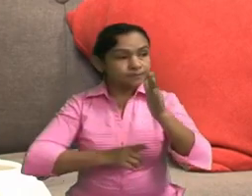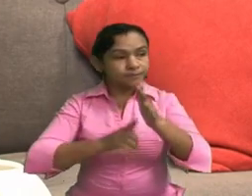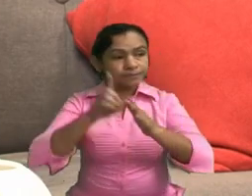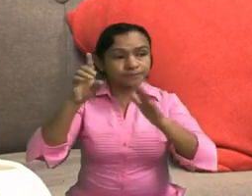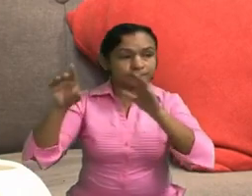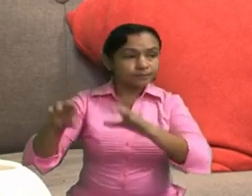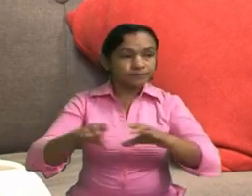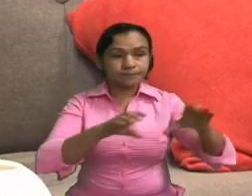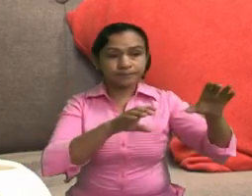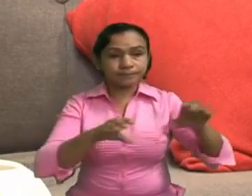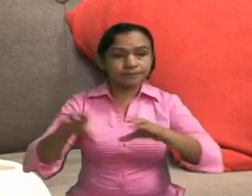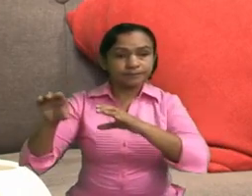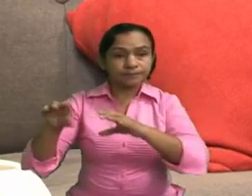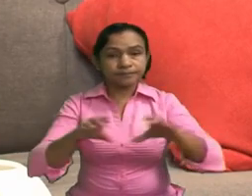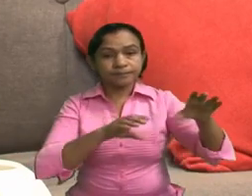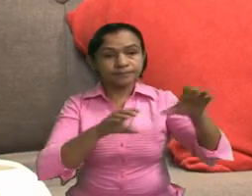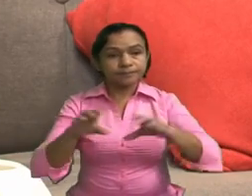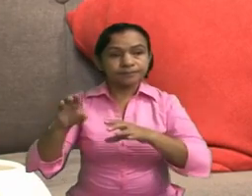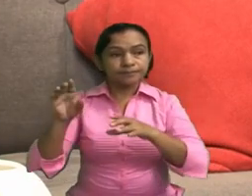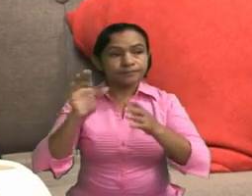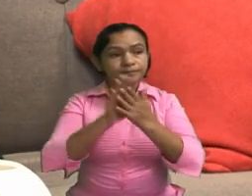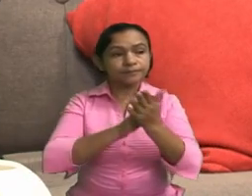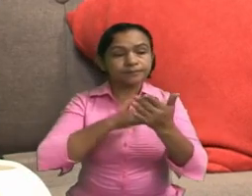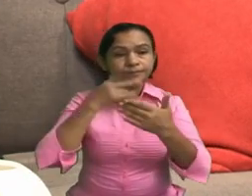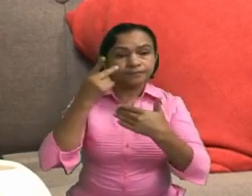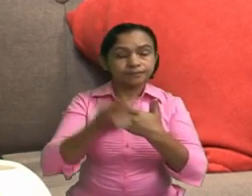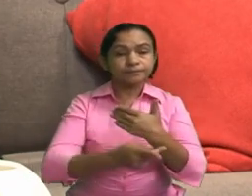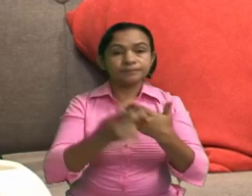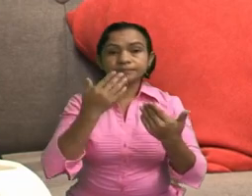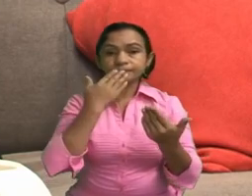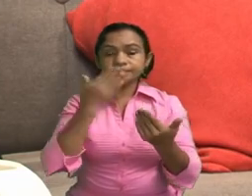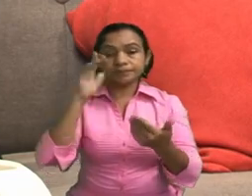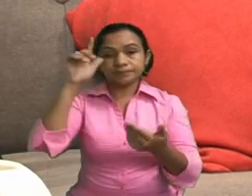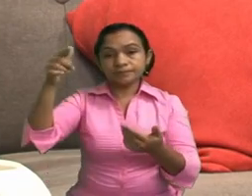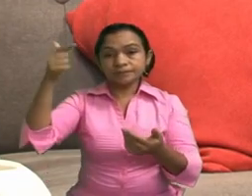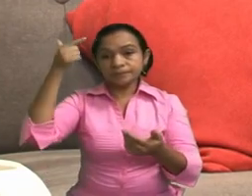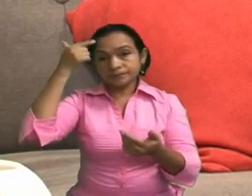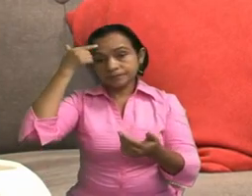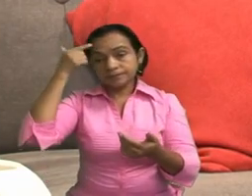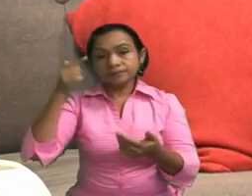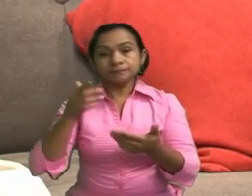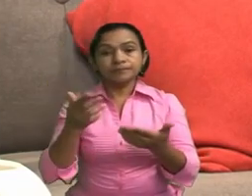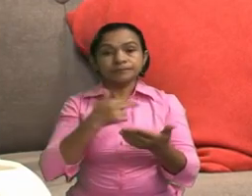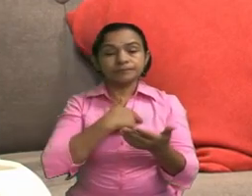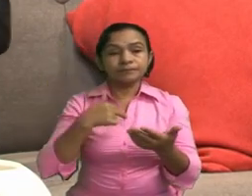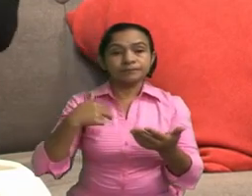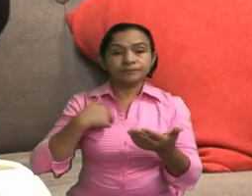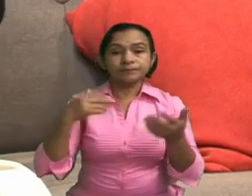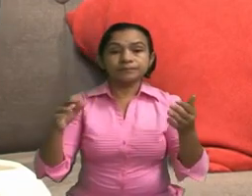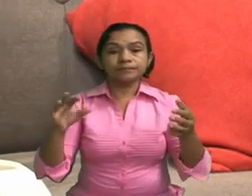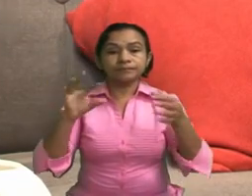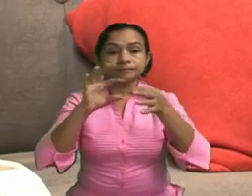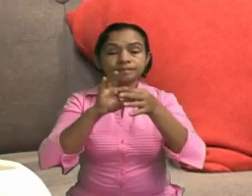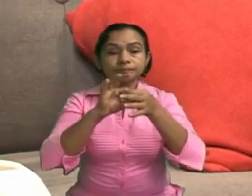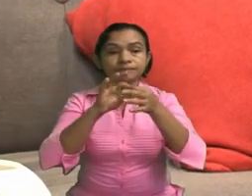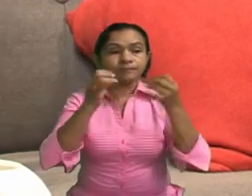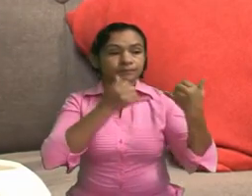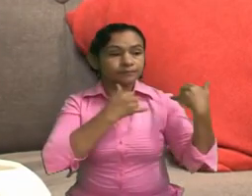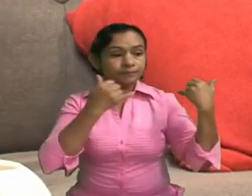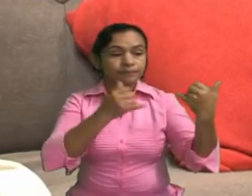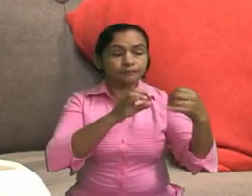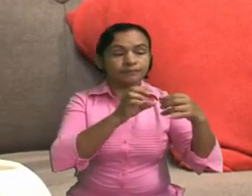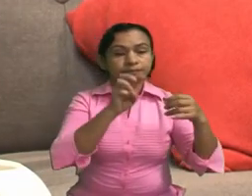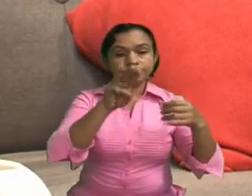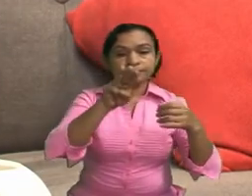de acciones desde los programas del buen gobierno también, a través y de la mano con las instituciones hermanas como